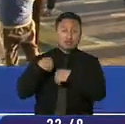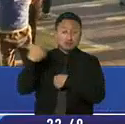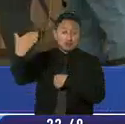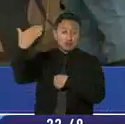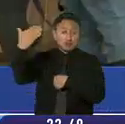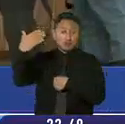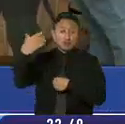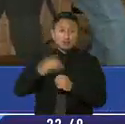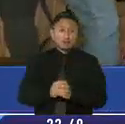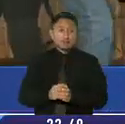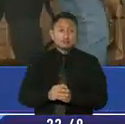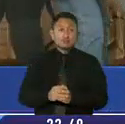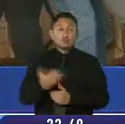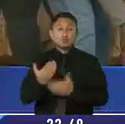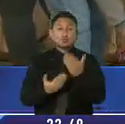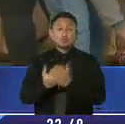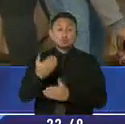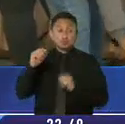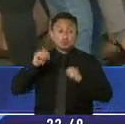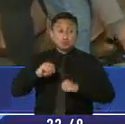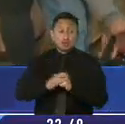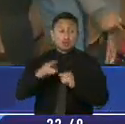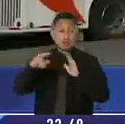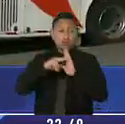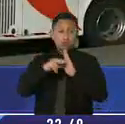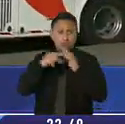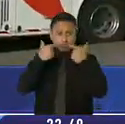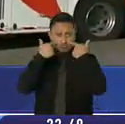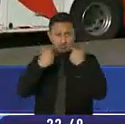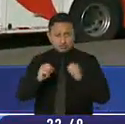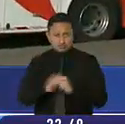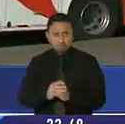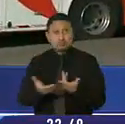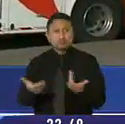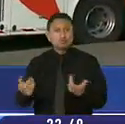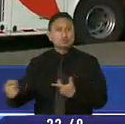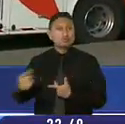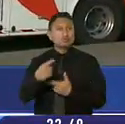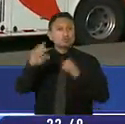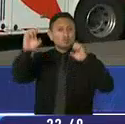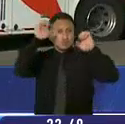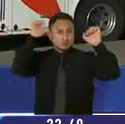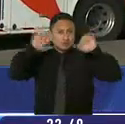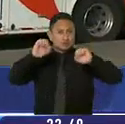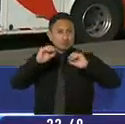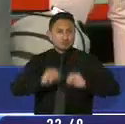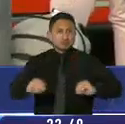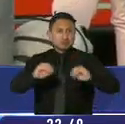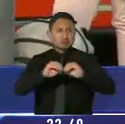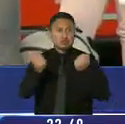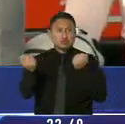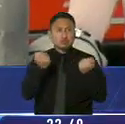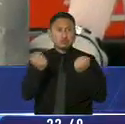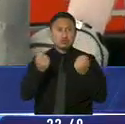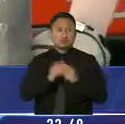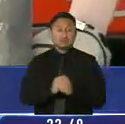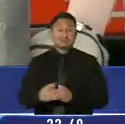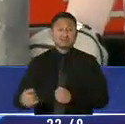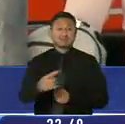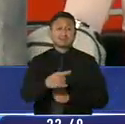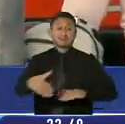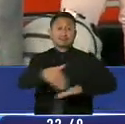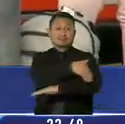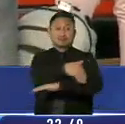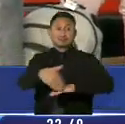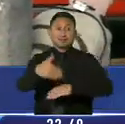vigilar el cumplimiento de la norma en las vías. Una de las principales estrategias será intensificar los controles, en especial en las rutas con mayor índice